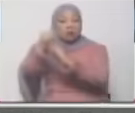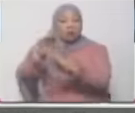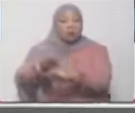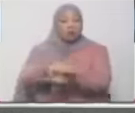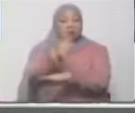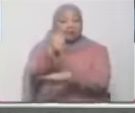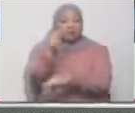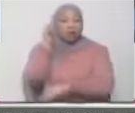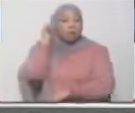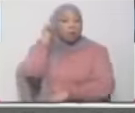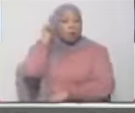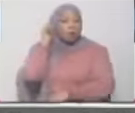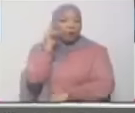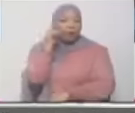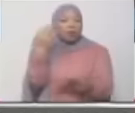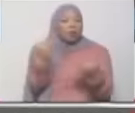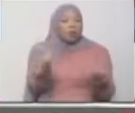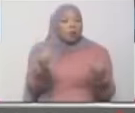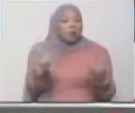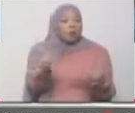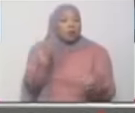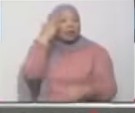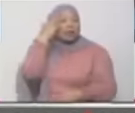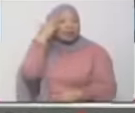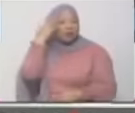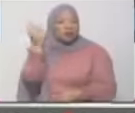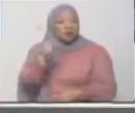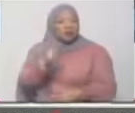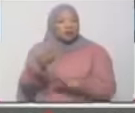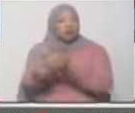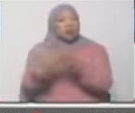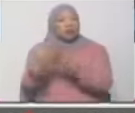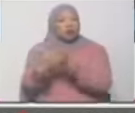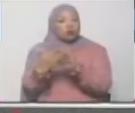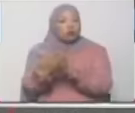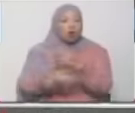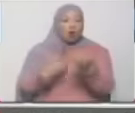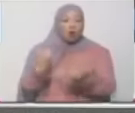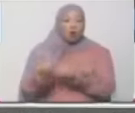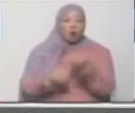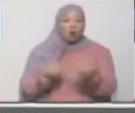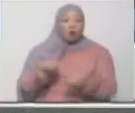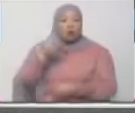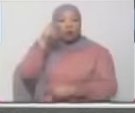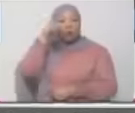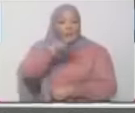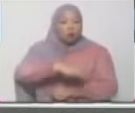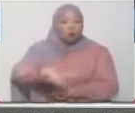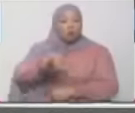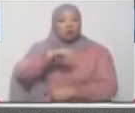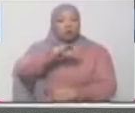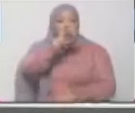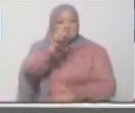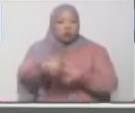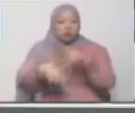mujer de a pie empoderado, del hombre y la mujer del pueblo